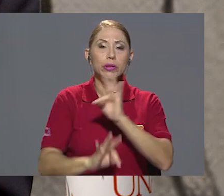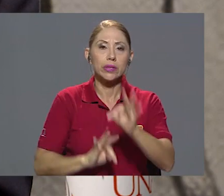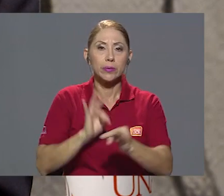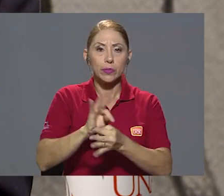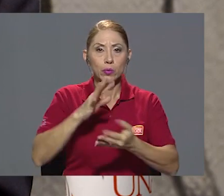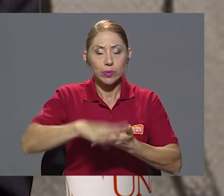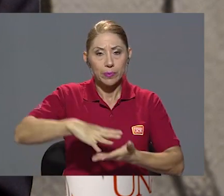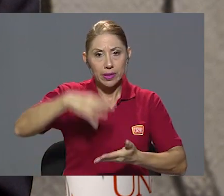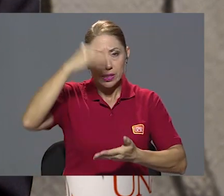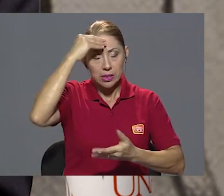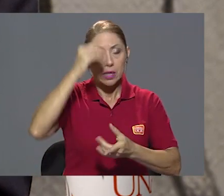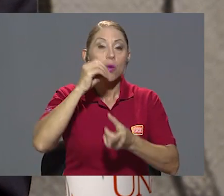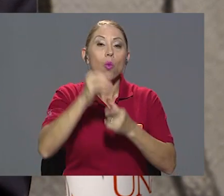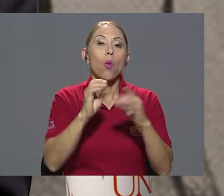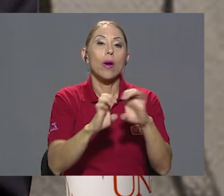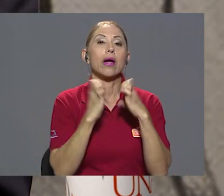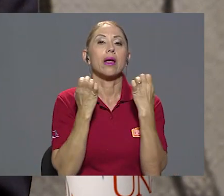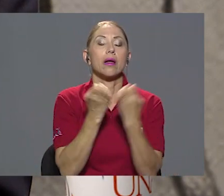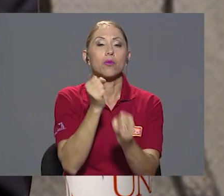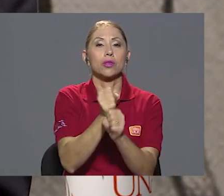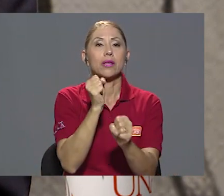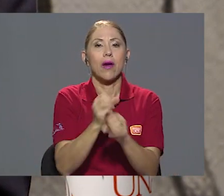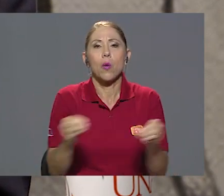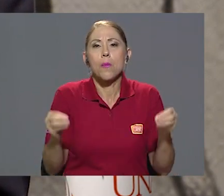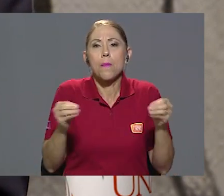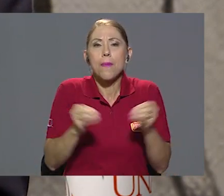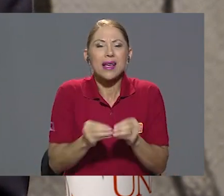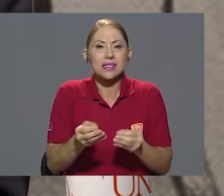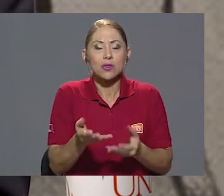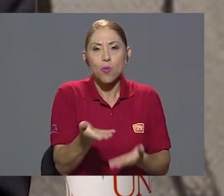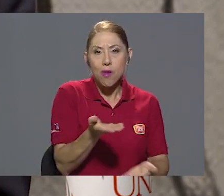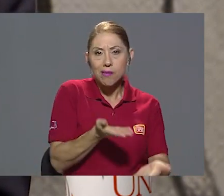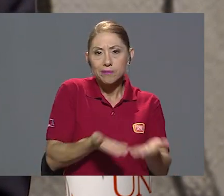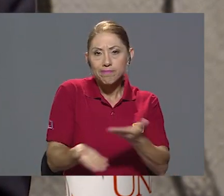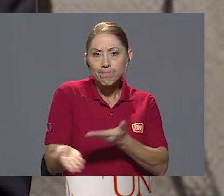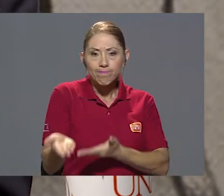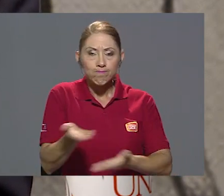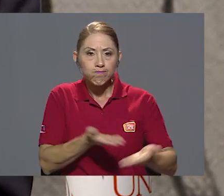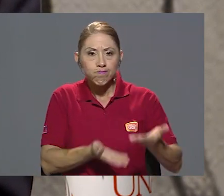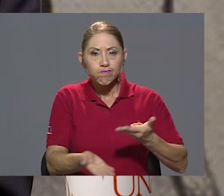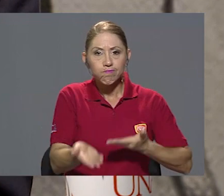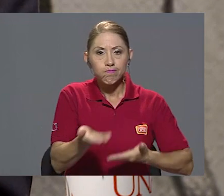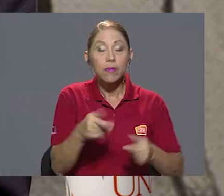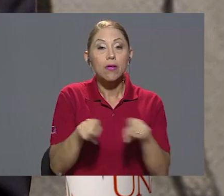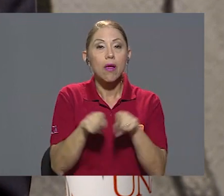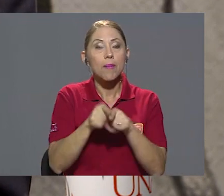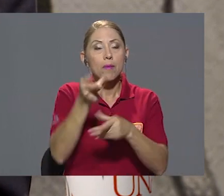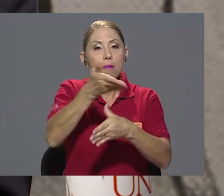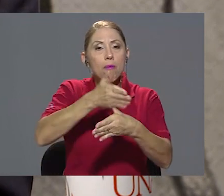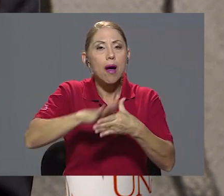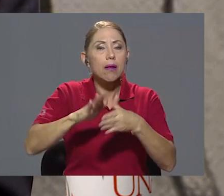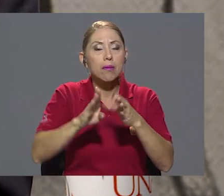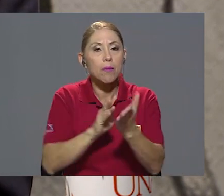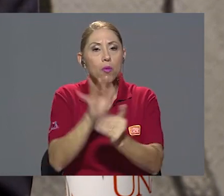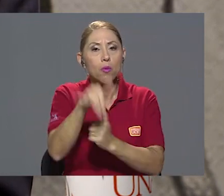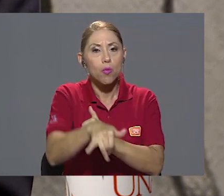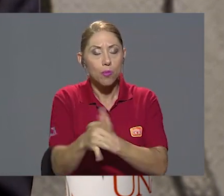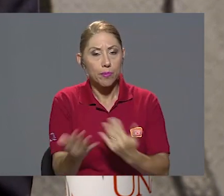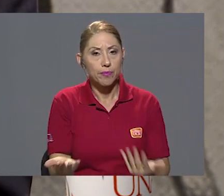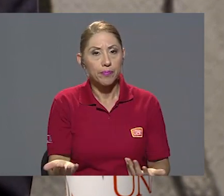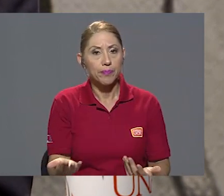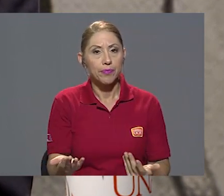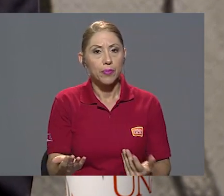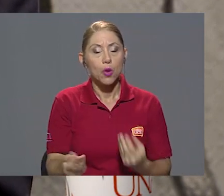de aprendizaje o de equipos de trabajo más orientados hacia la cooperación, por ejemplo. La parte de proyectos, cómo